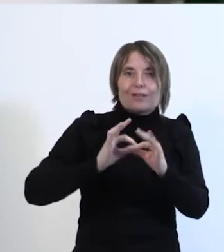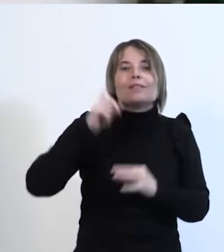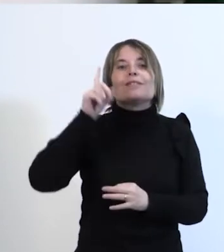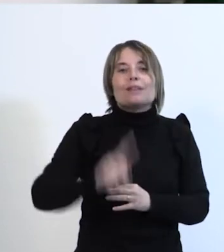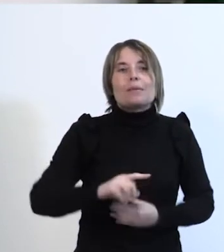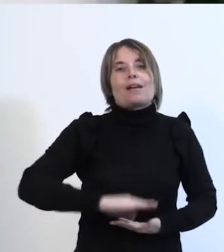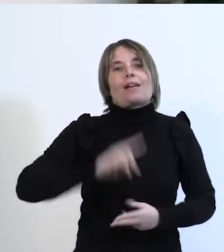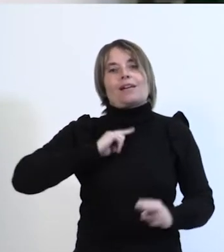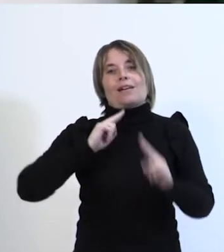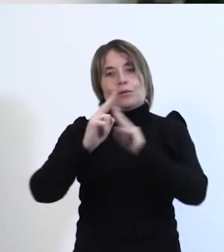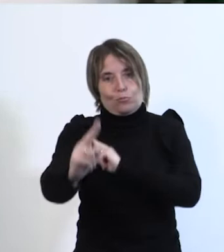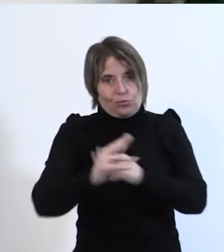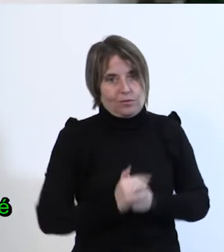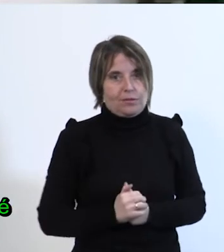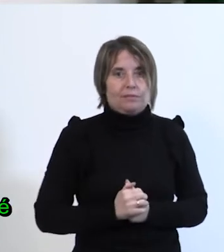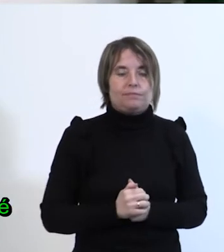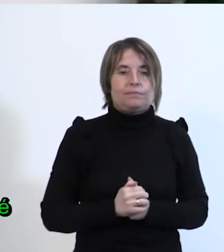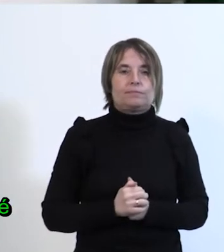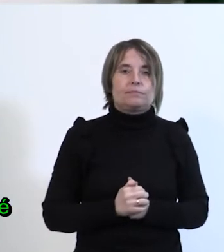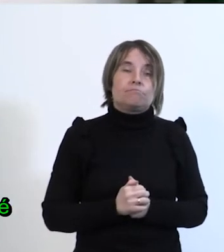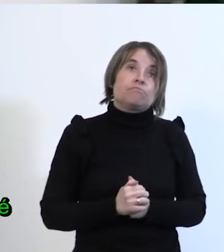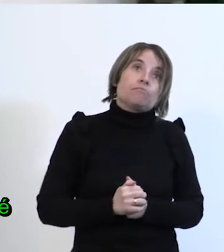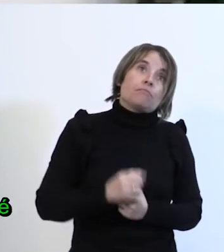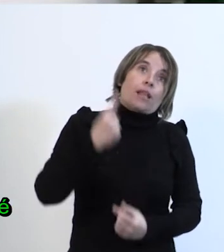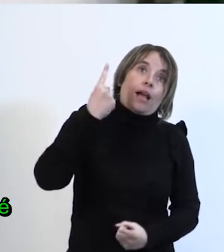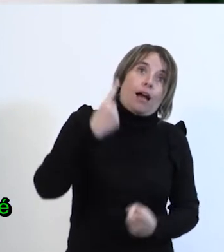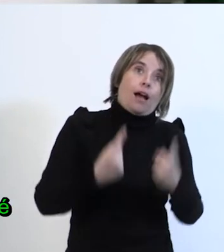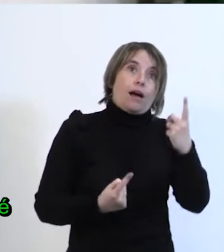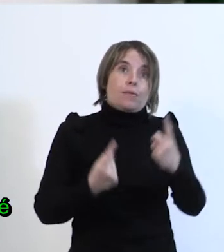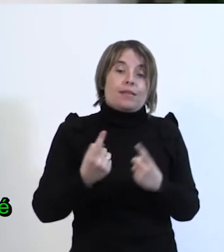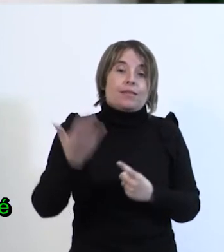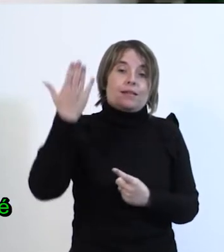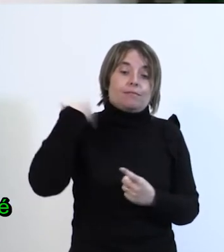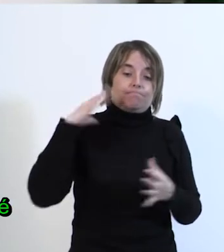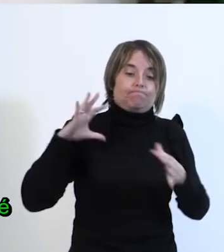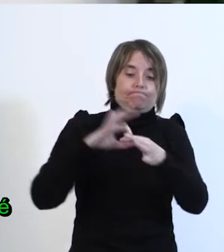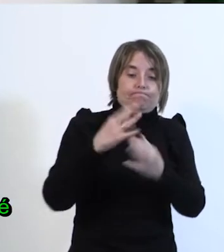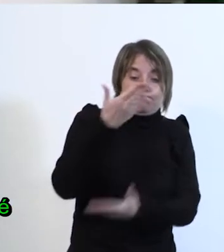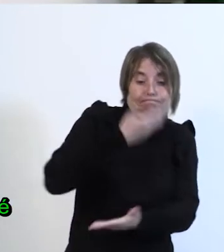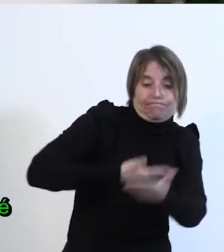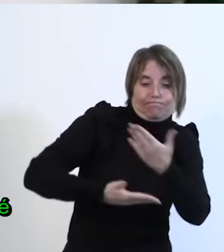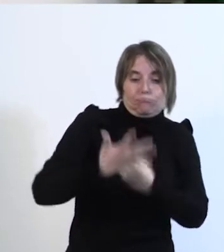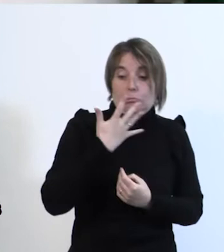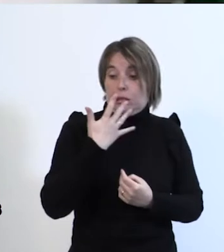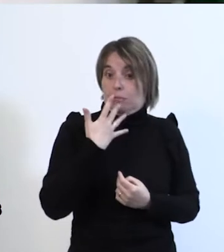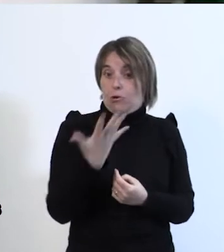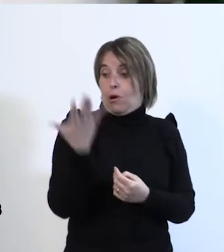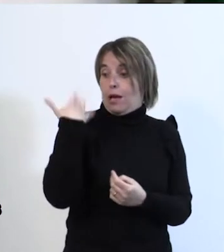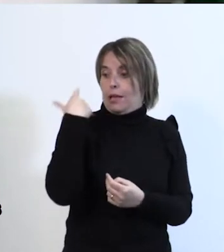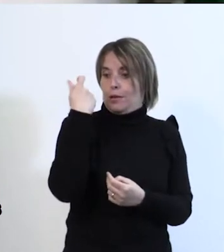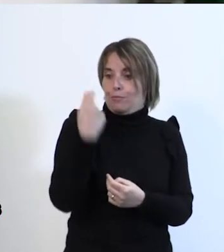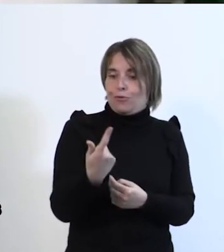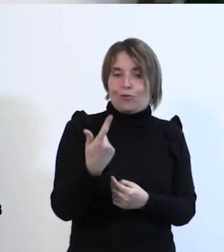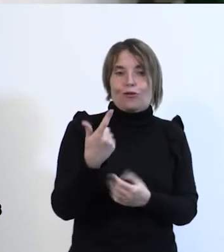y de capacidad de respuesta. A veces, las primeras que nombré se juntan con estas. Por ejemplo, hace